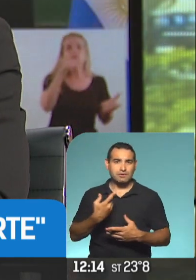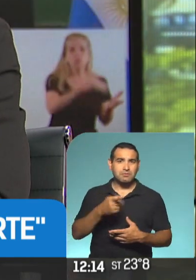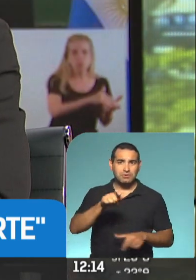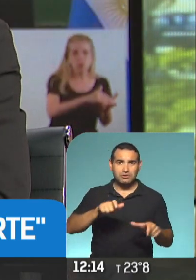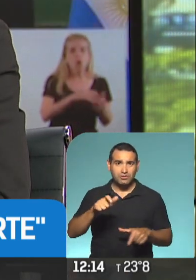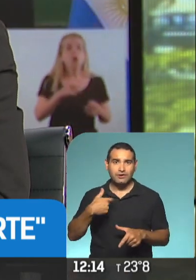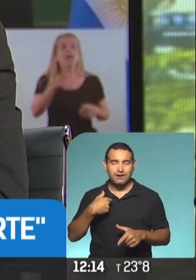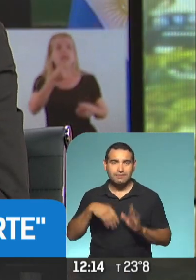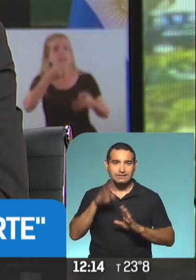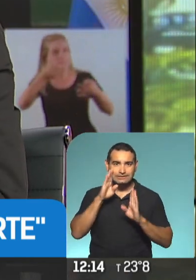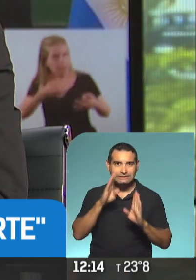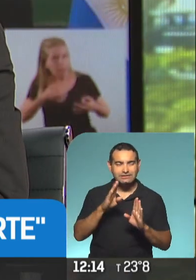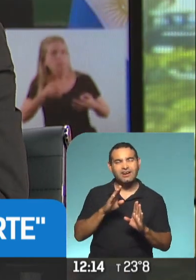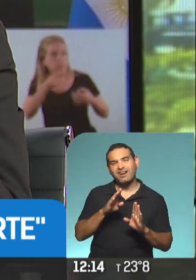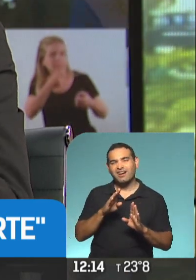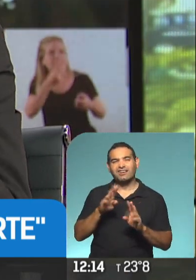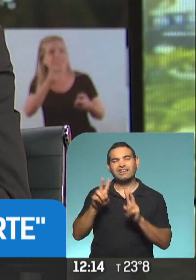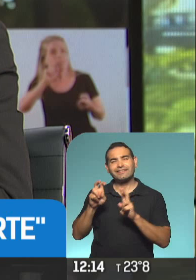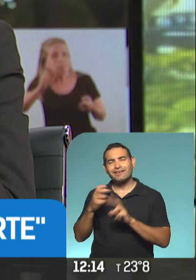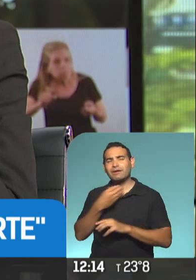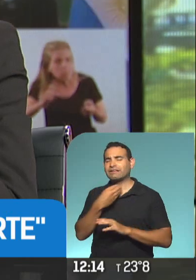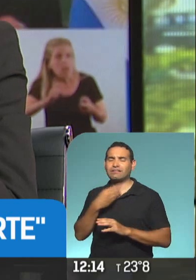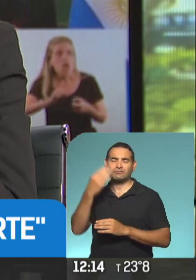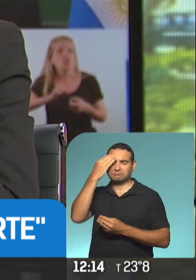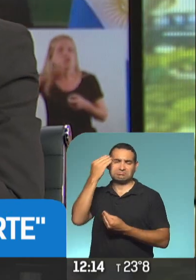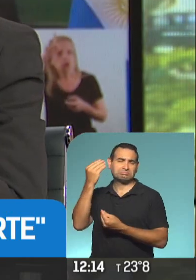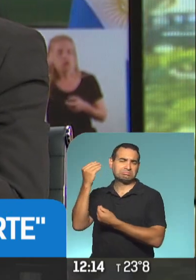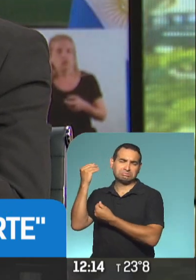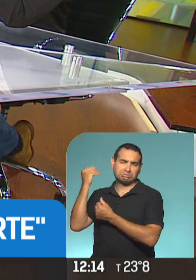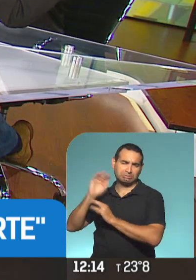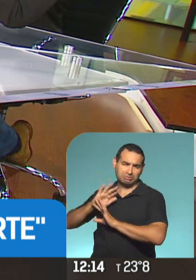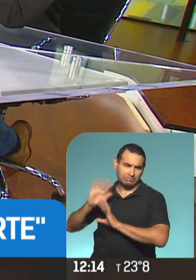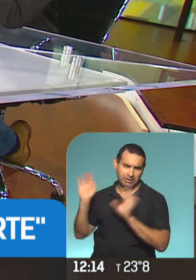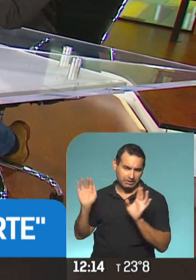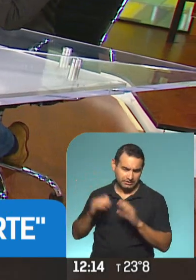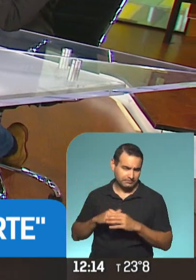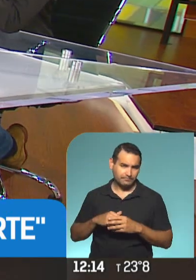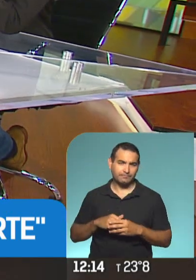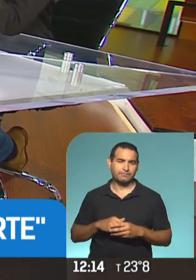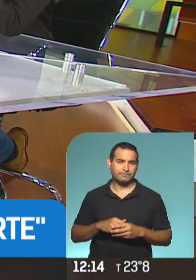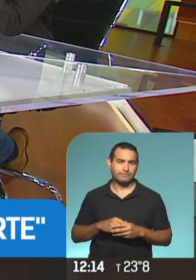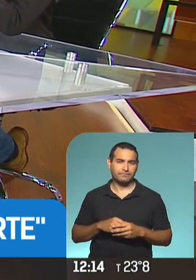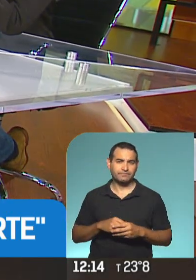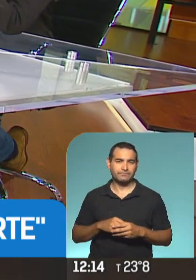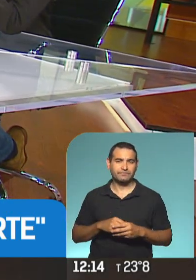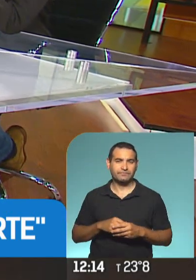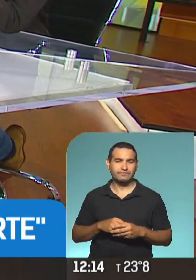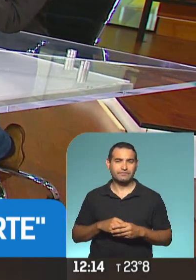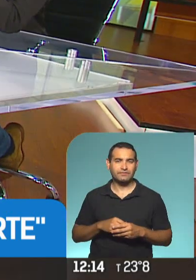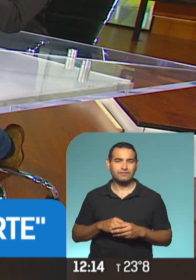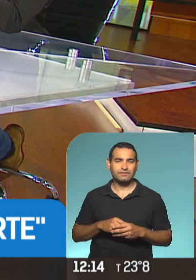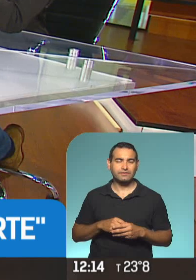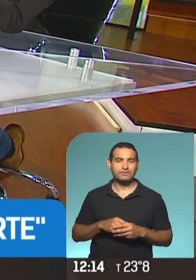instalar, esto queda en el anecdotario de la política, tendrá un ciclo mediático de algunos días más y después va a pasar otra cosa. Pero no, creo